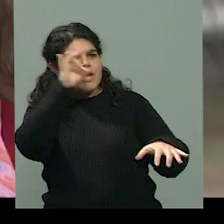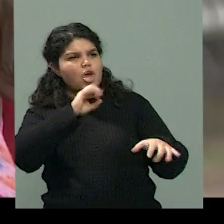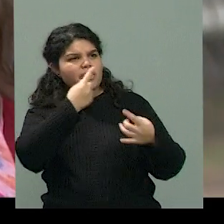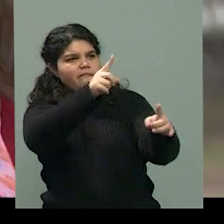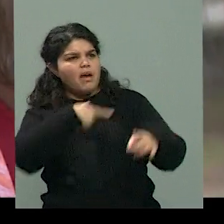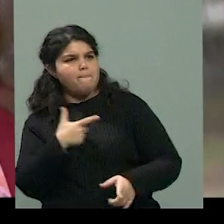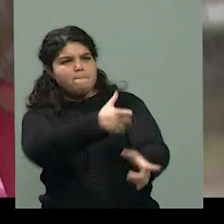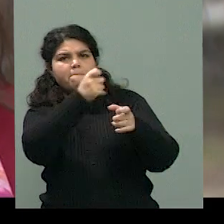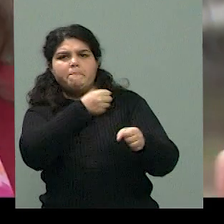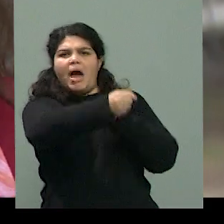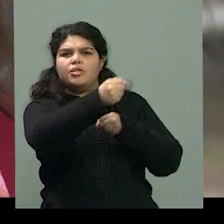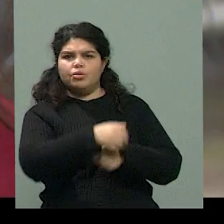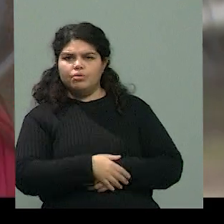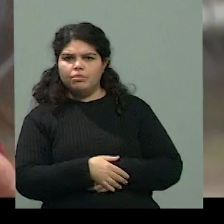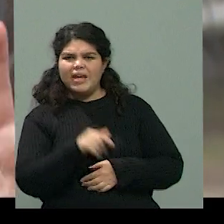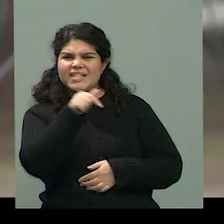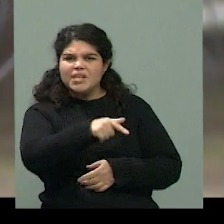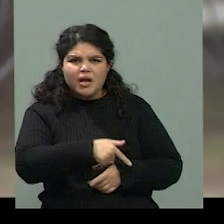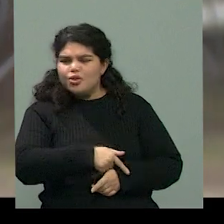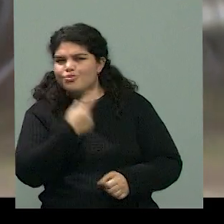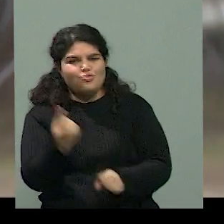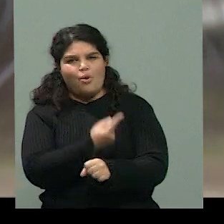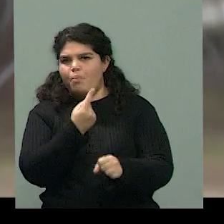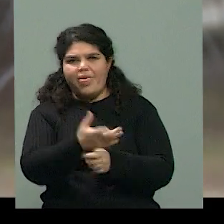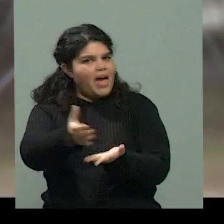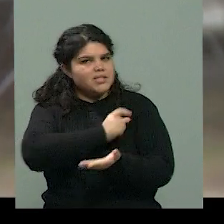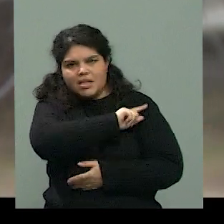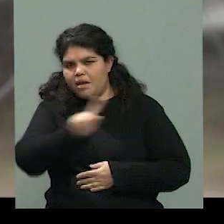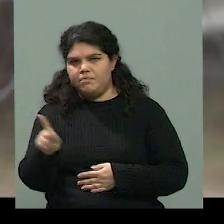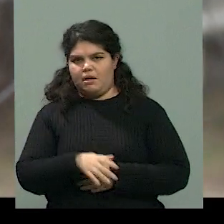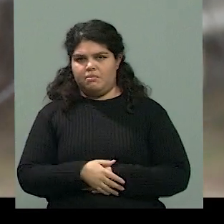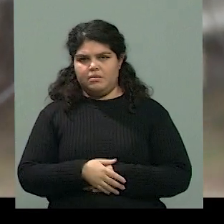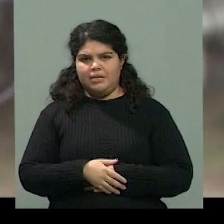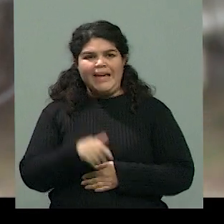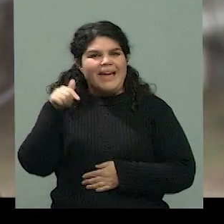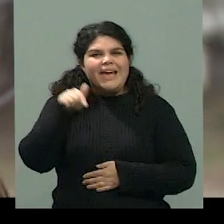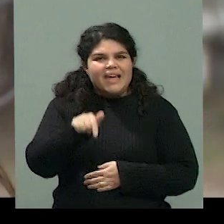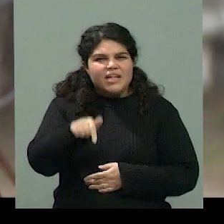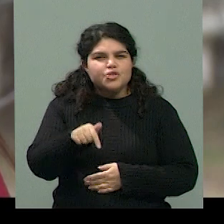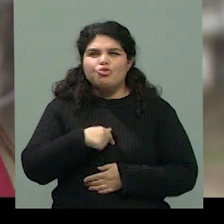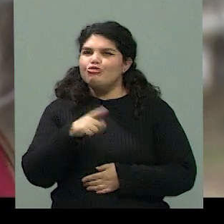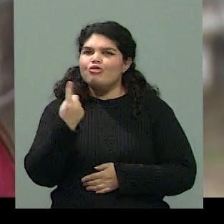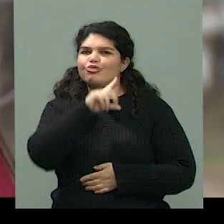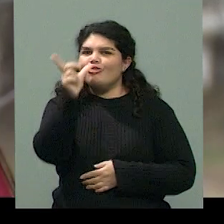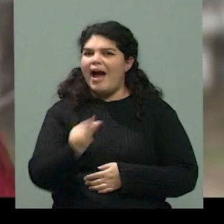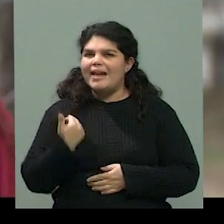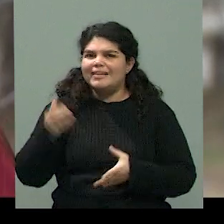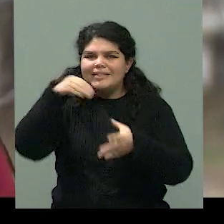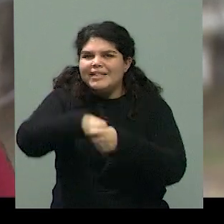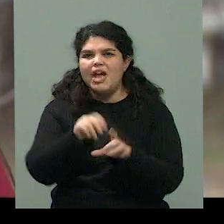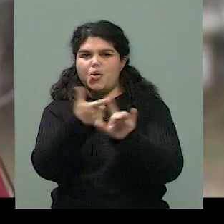mato, ¿no? Un discurso violento. Esa grieta, que es mínima, que yo creo que no es la grieta principal, es la que